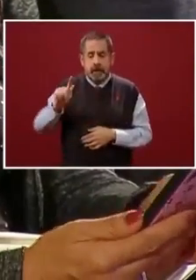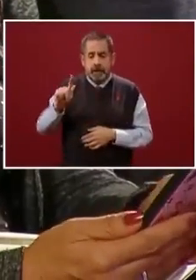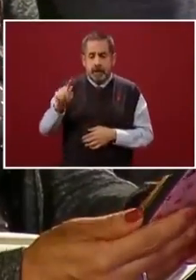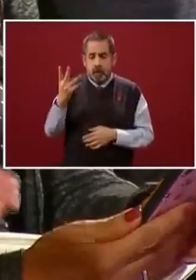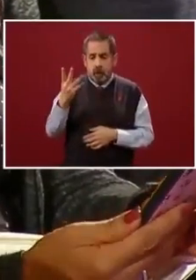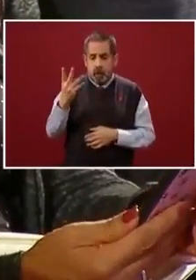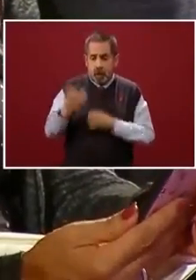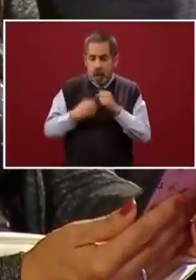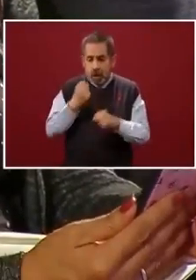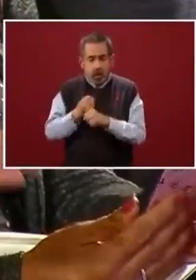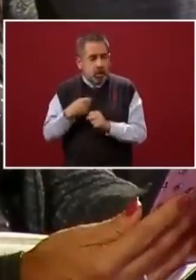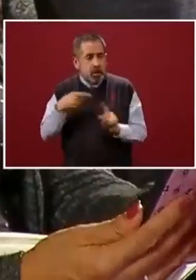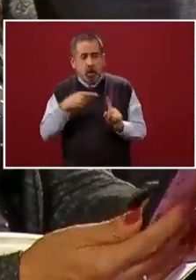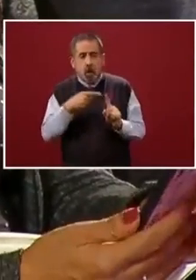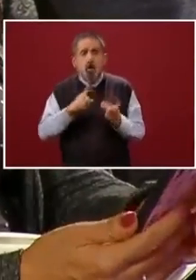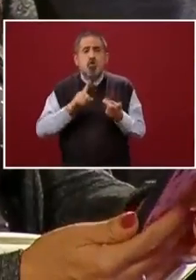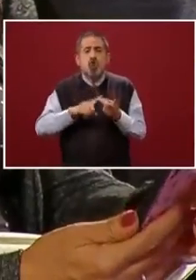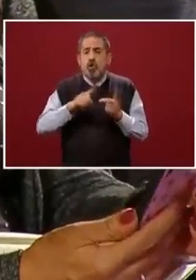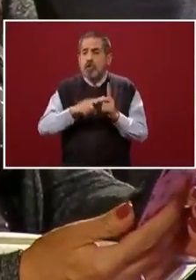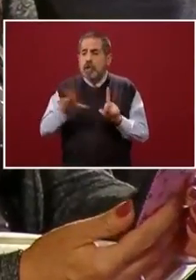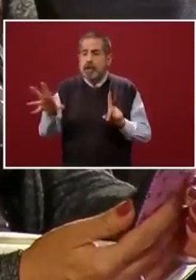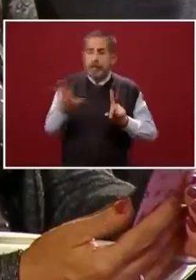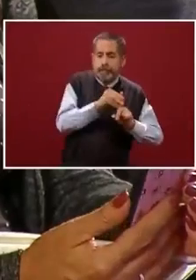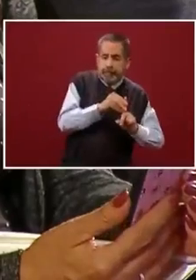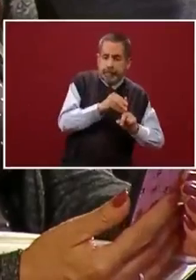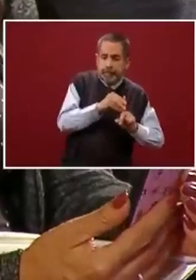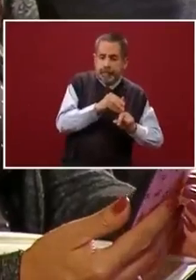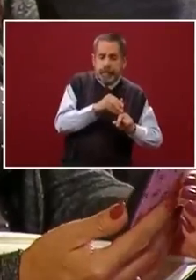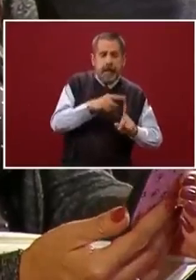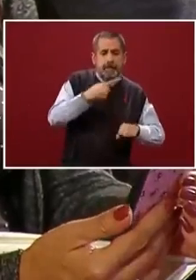es saber dónde fue su contagio